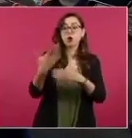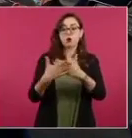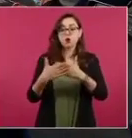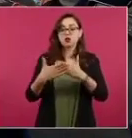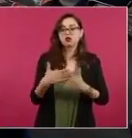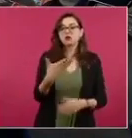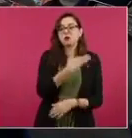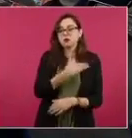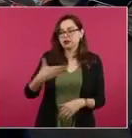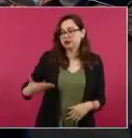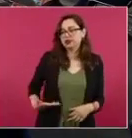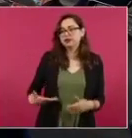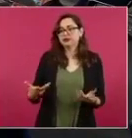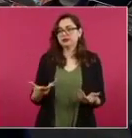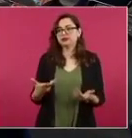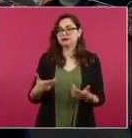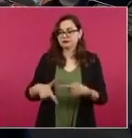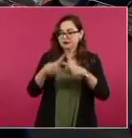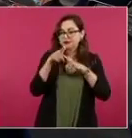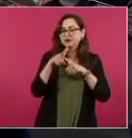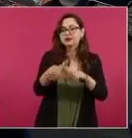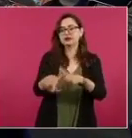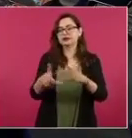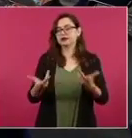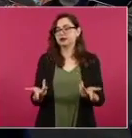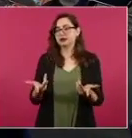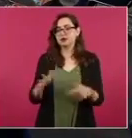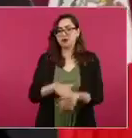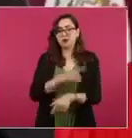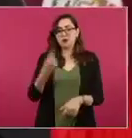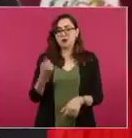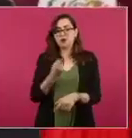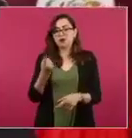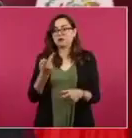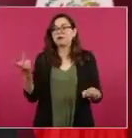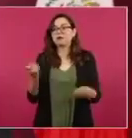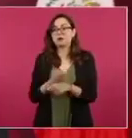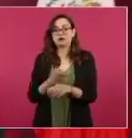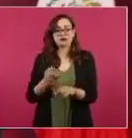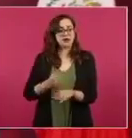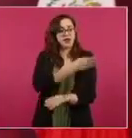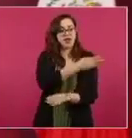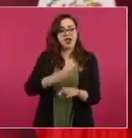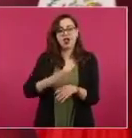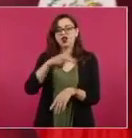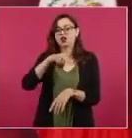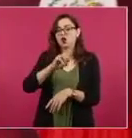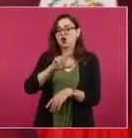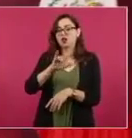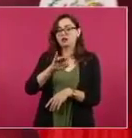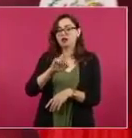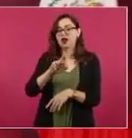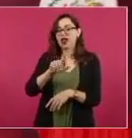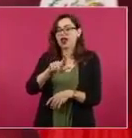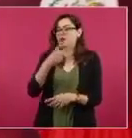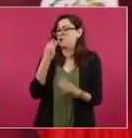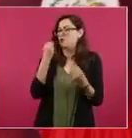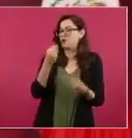resolviendo el grave problema que originaron con su política neoliberal.